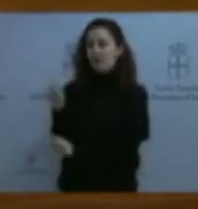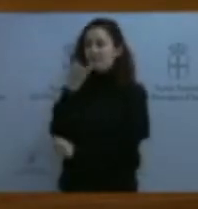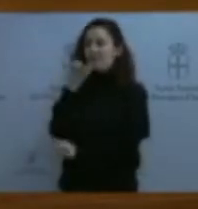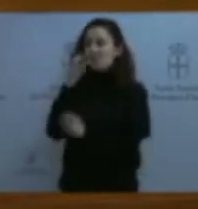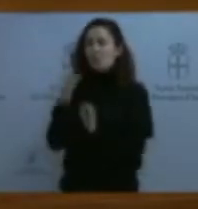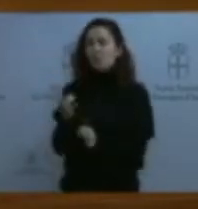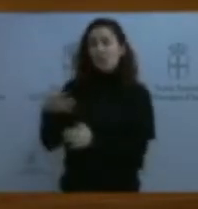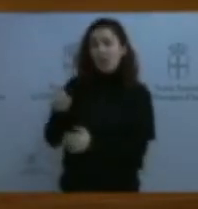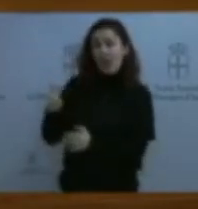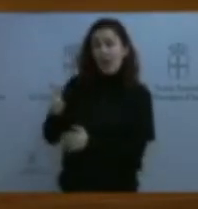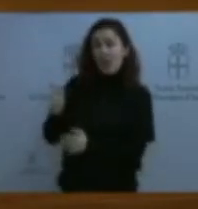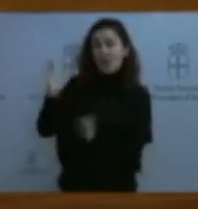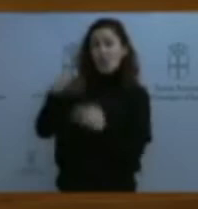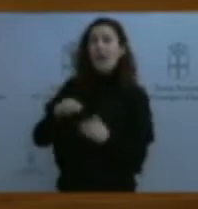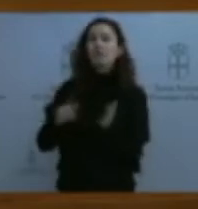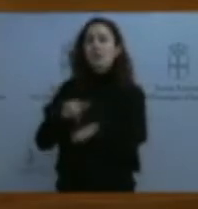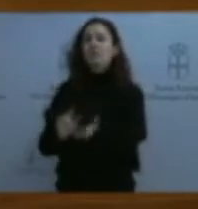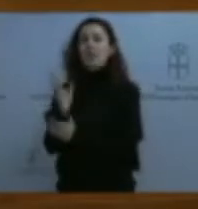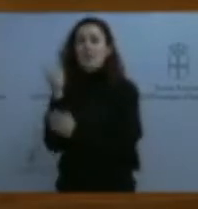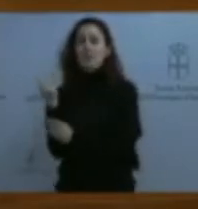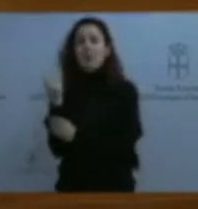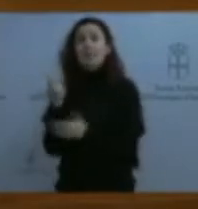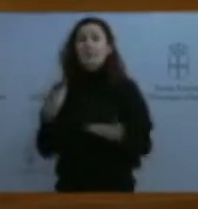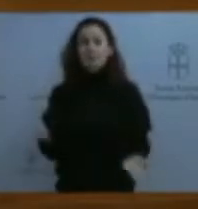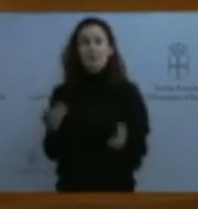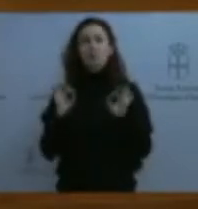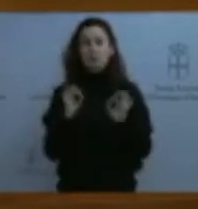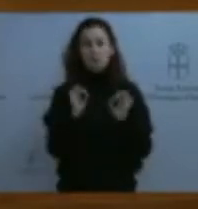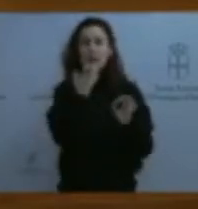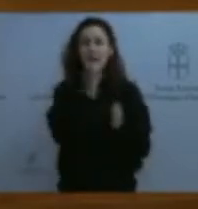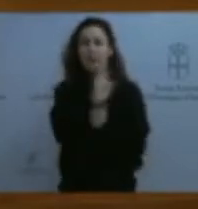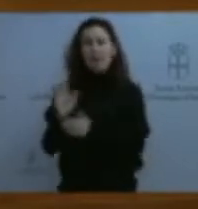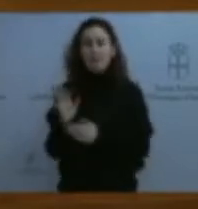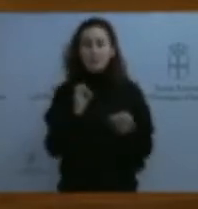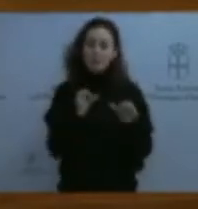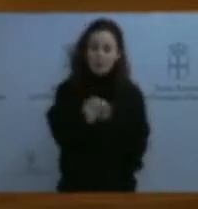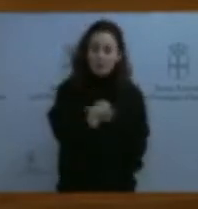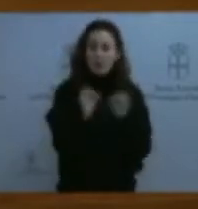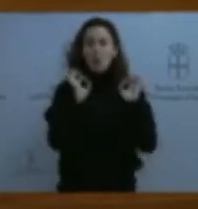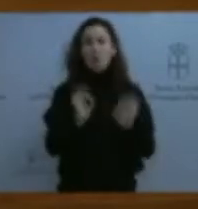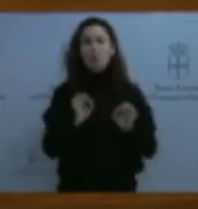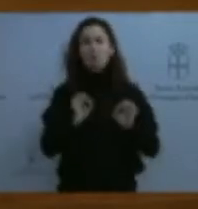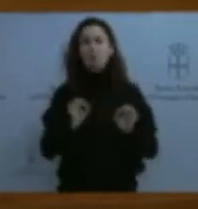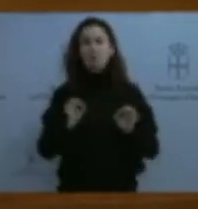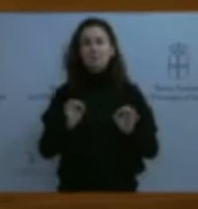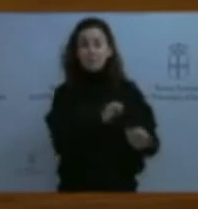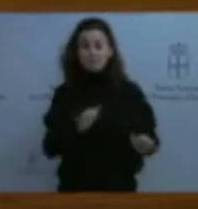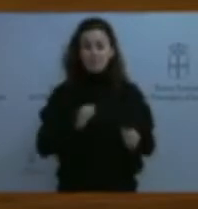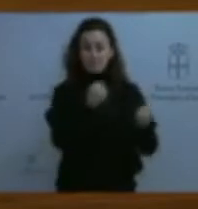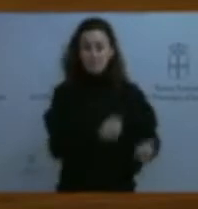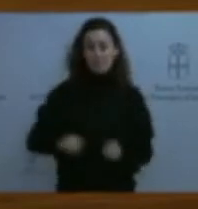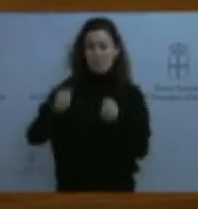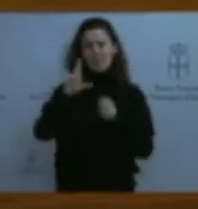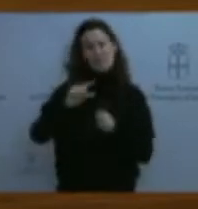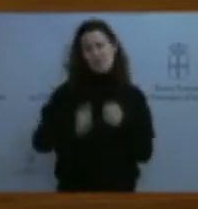grave. Le puedo poner numerosos ejemplos. A partir de los recortes se compran EPIs, equipos de protección individual, más baratos